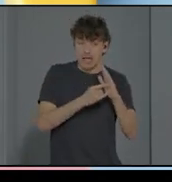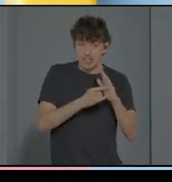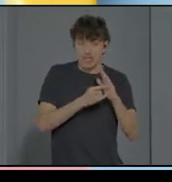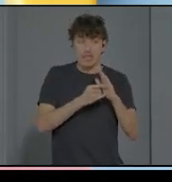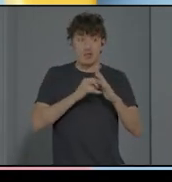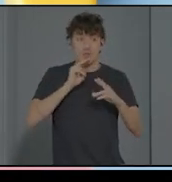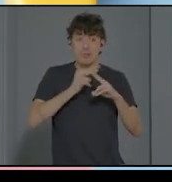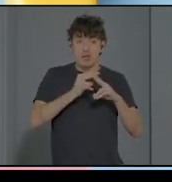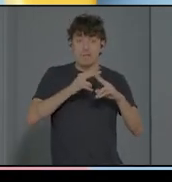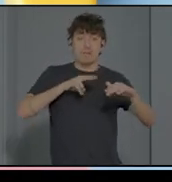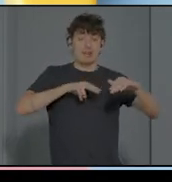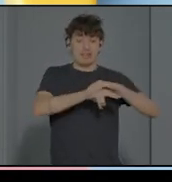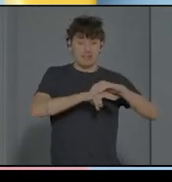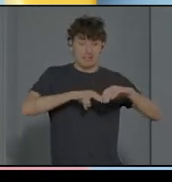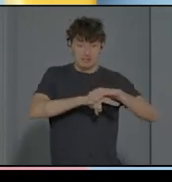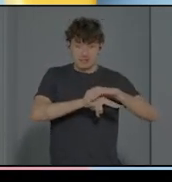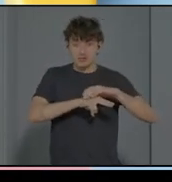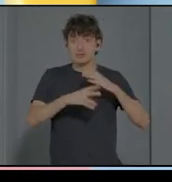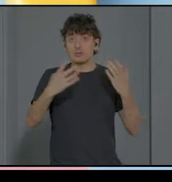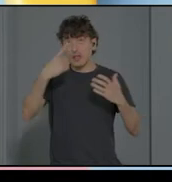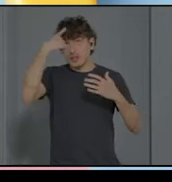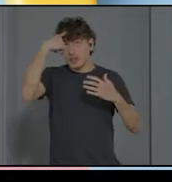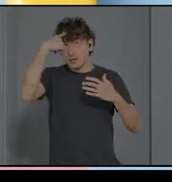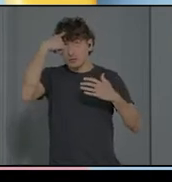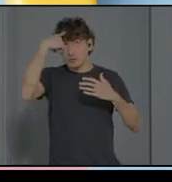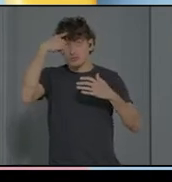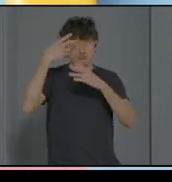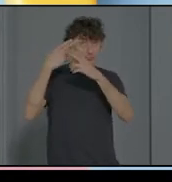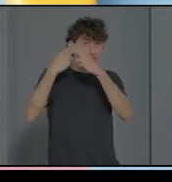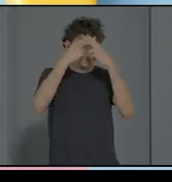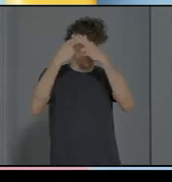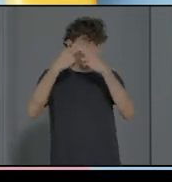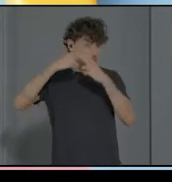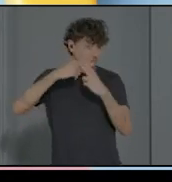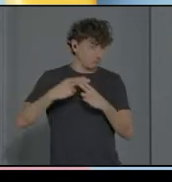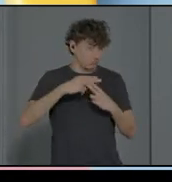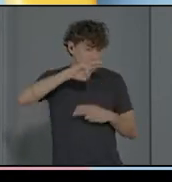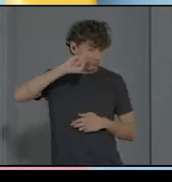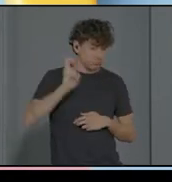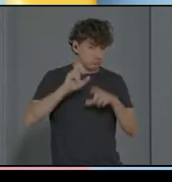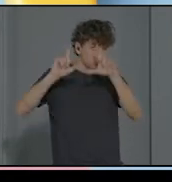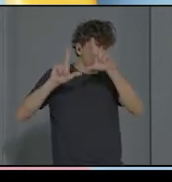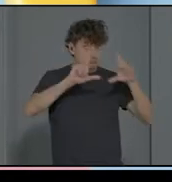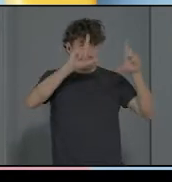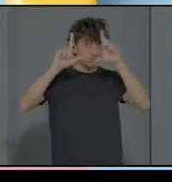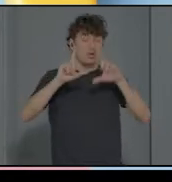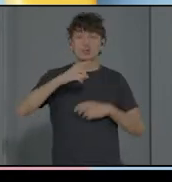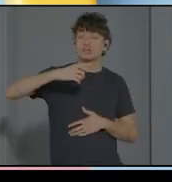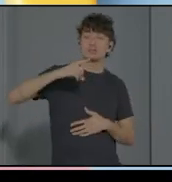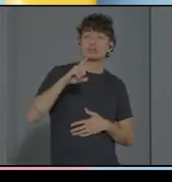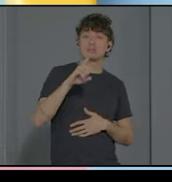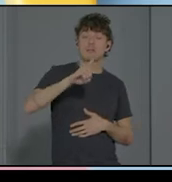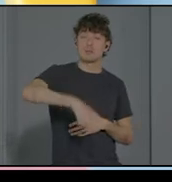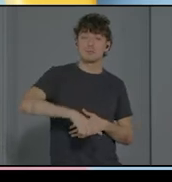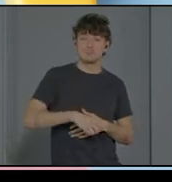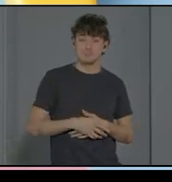espectroscopía, neuroencefalografía, etcétera, pasando también a través de la medición